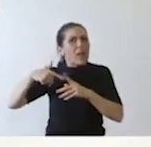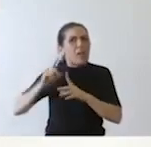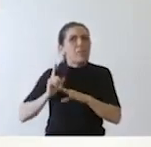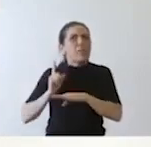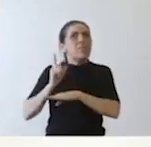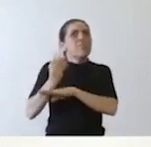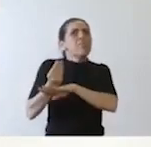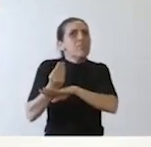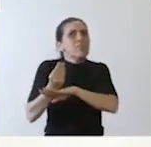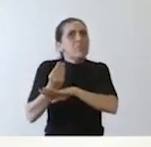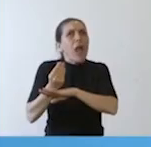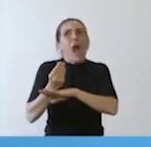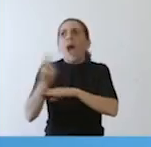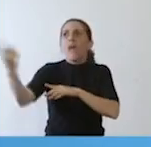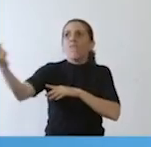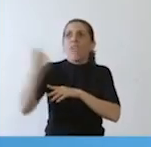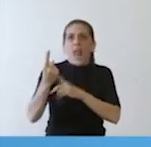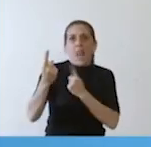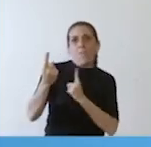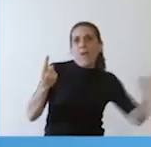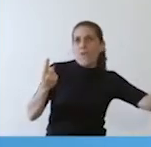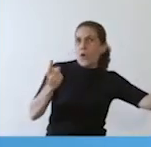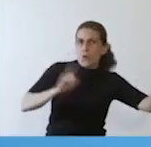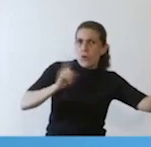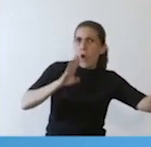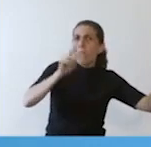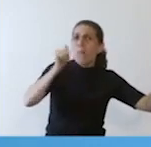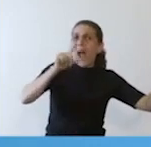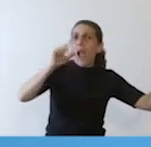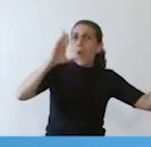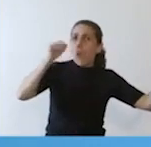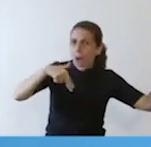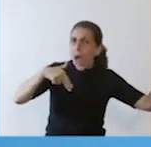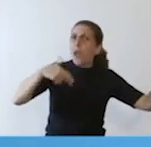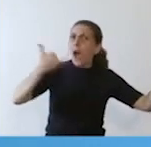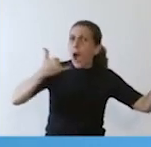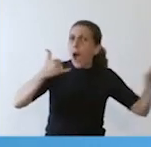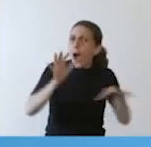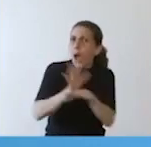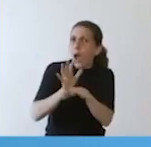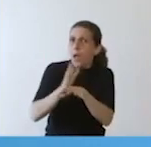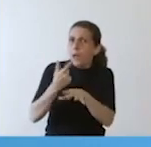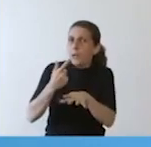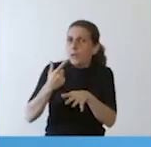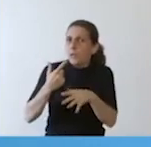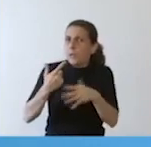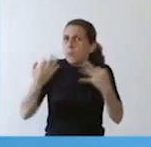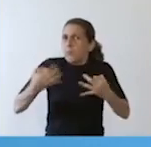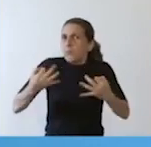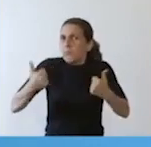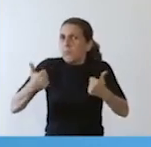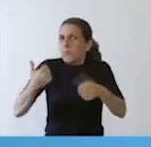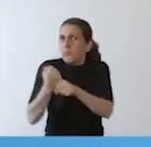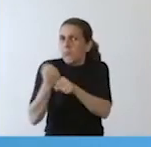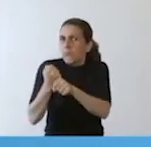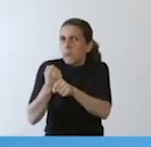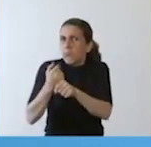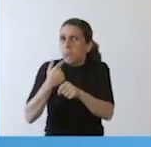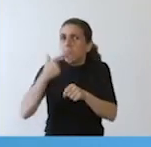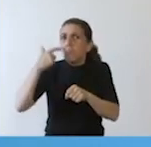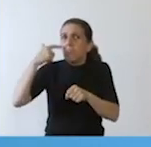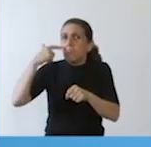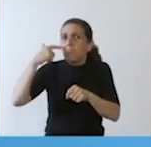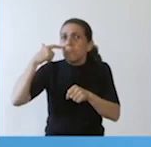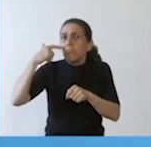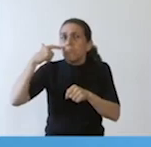esta situación puntual a la cual el Malbrán realmente le está dando una respuesta muy satisfactoria sin estar